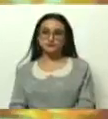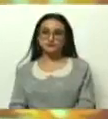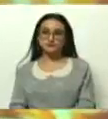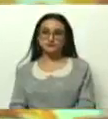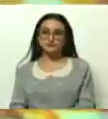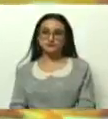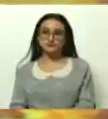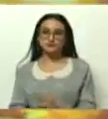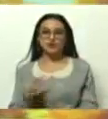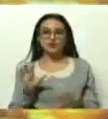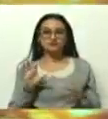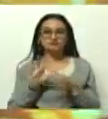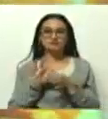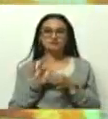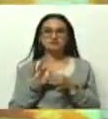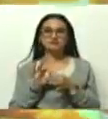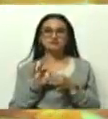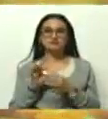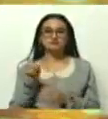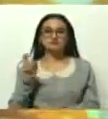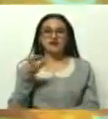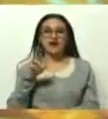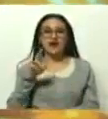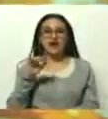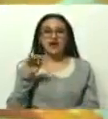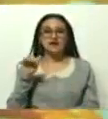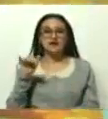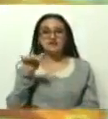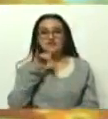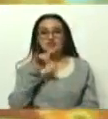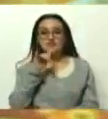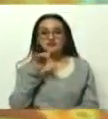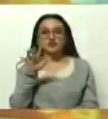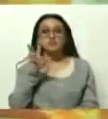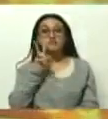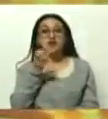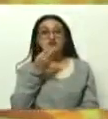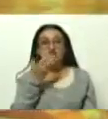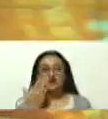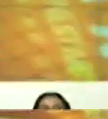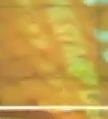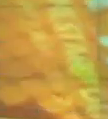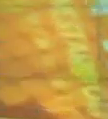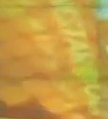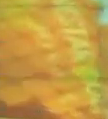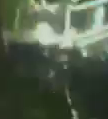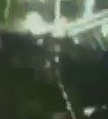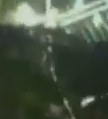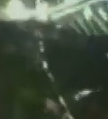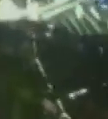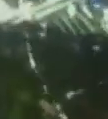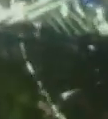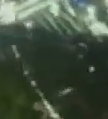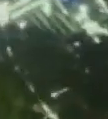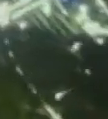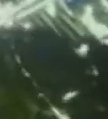Y hasta ahora nos conectamos con nuestra compañera Graya Casella, quien tiene información desde el Palacio de Miraflores.